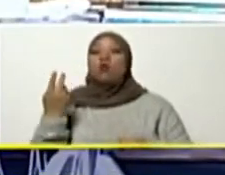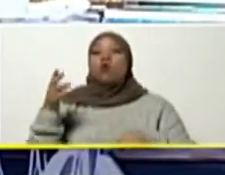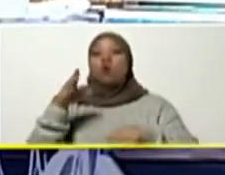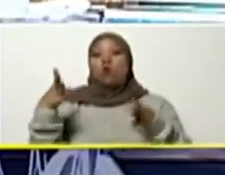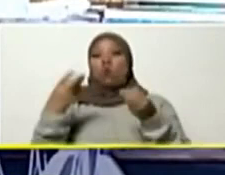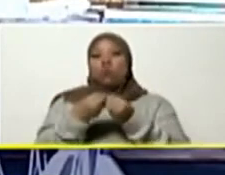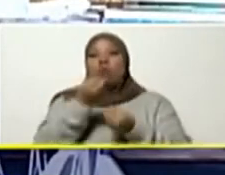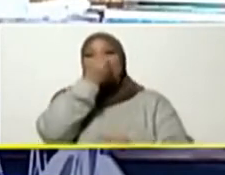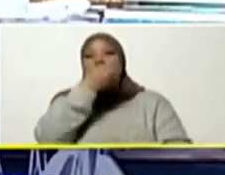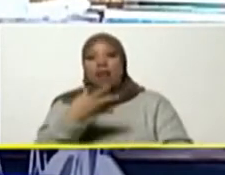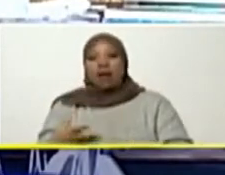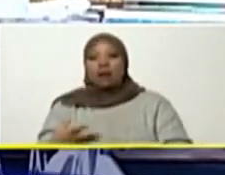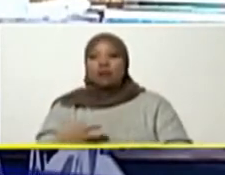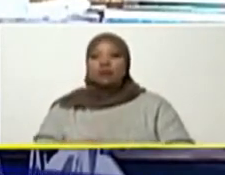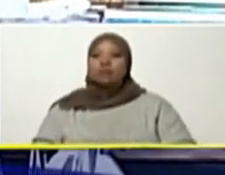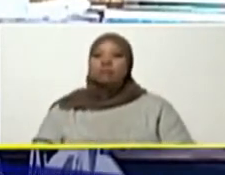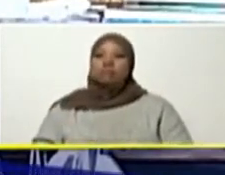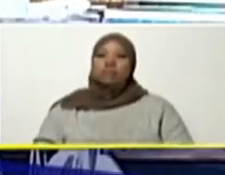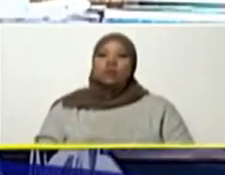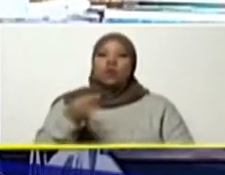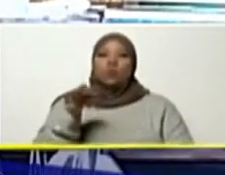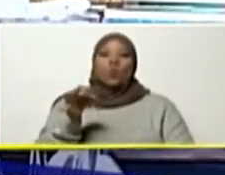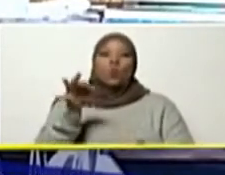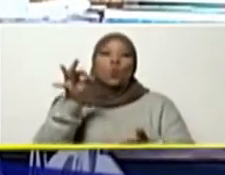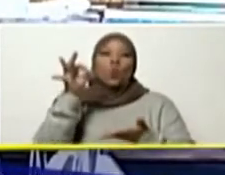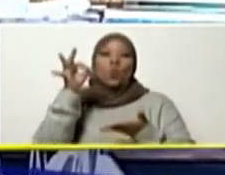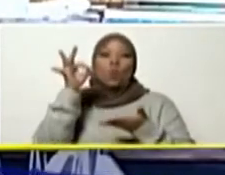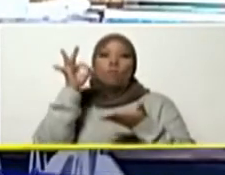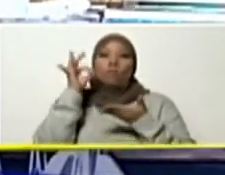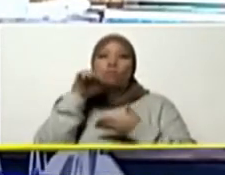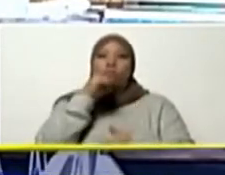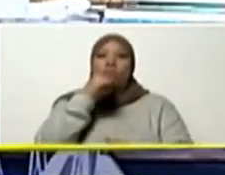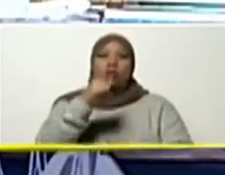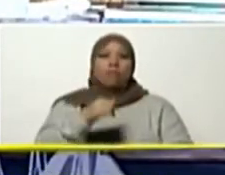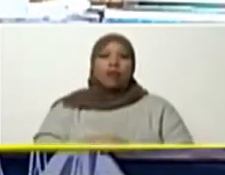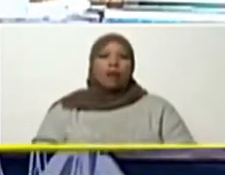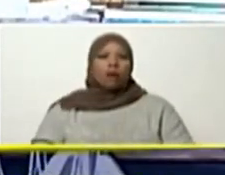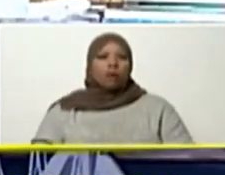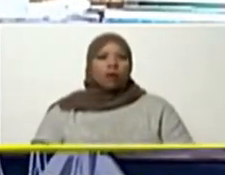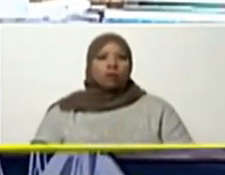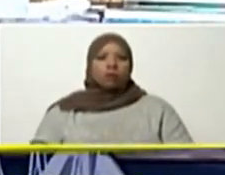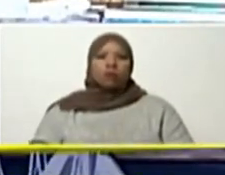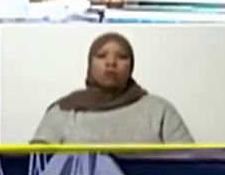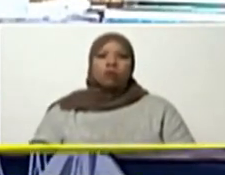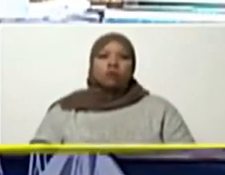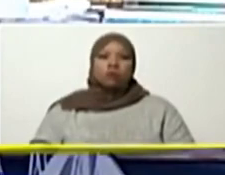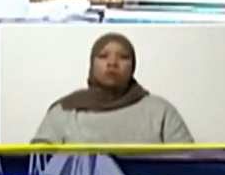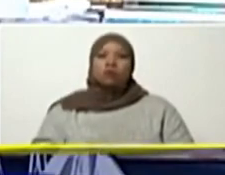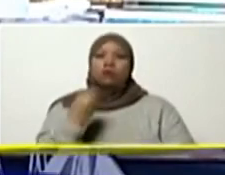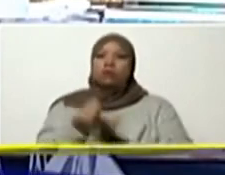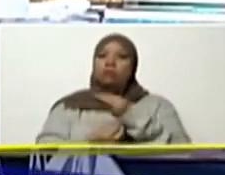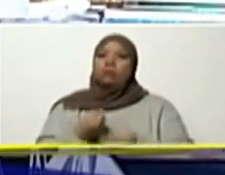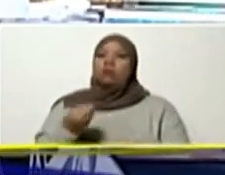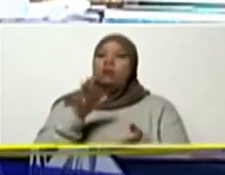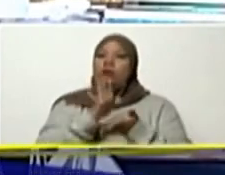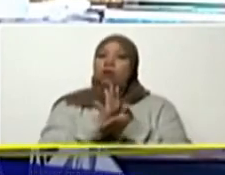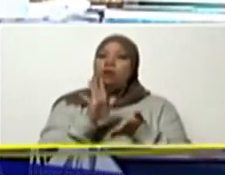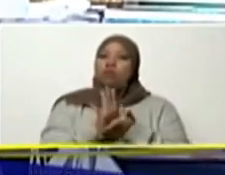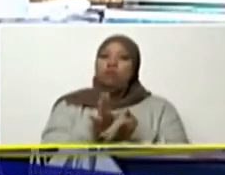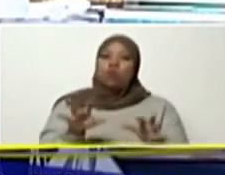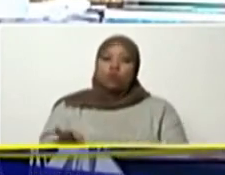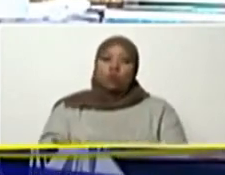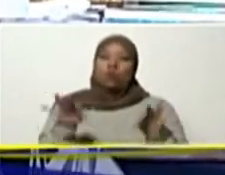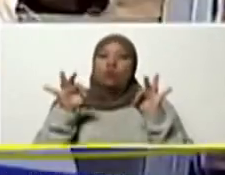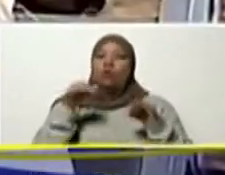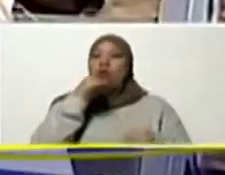Estábamos allí tomándonos un café, señora ministra de Educación, esto tiene que ver con usted. Este tema específico